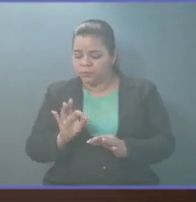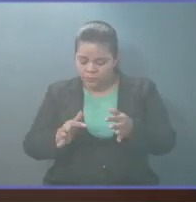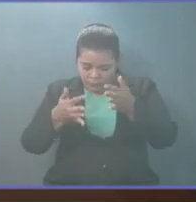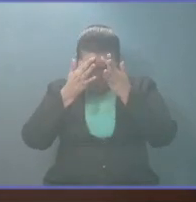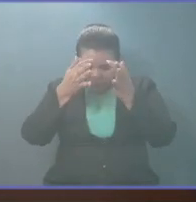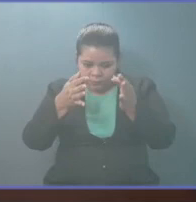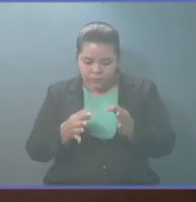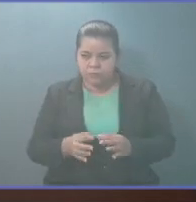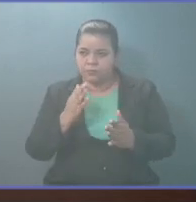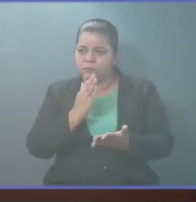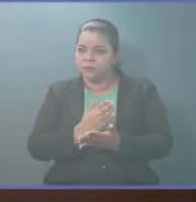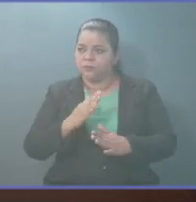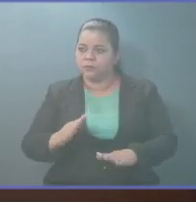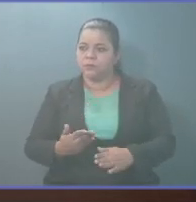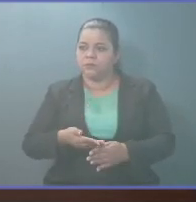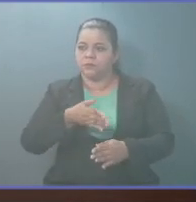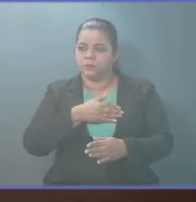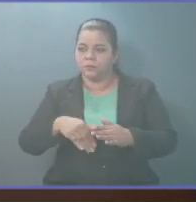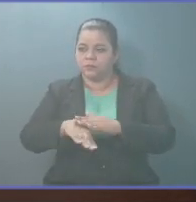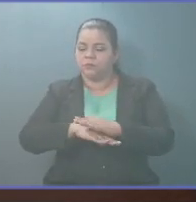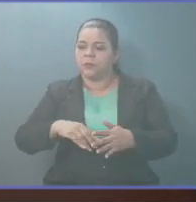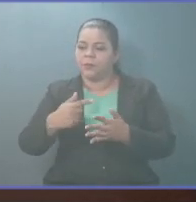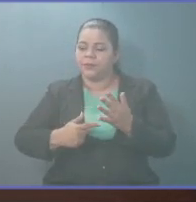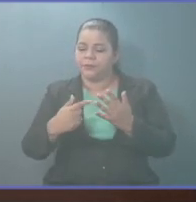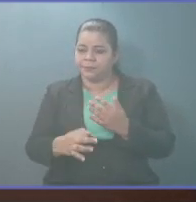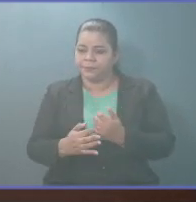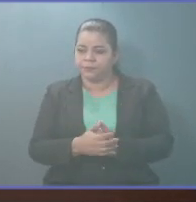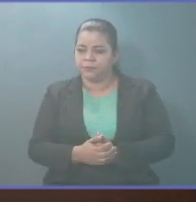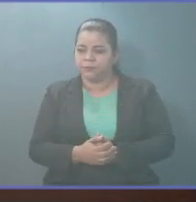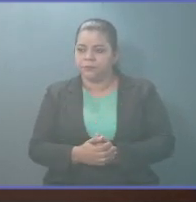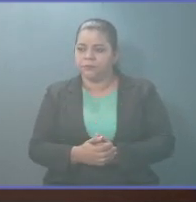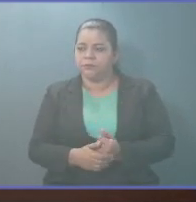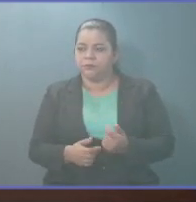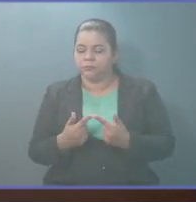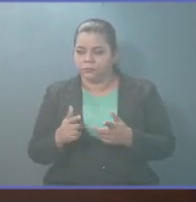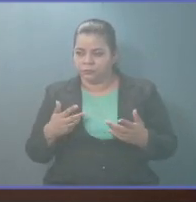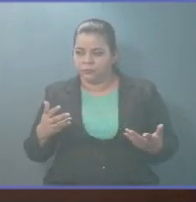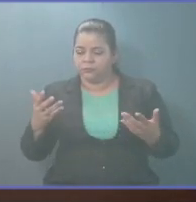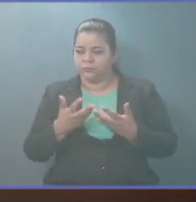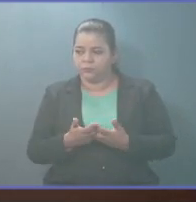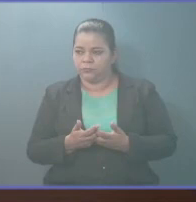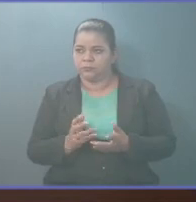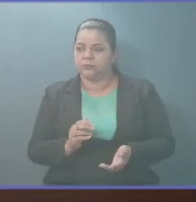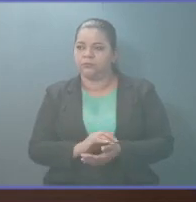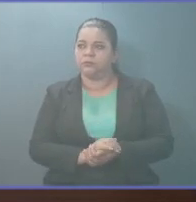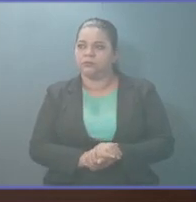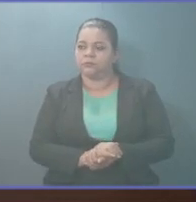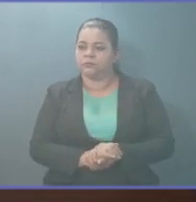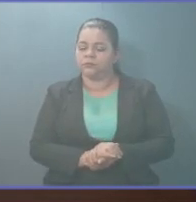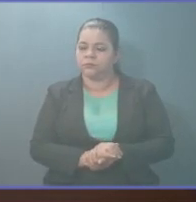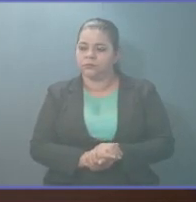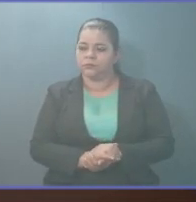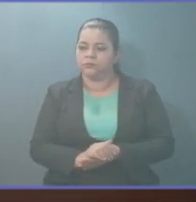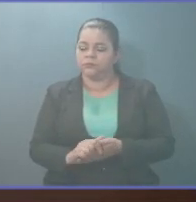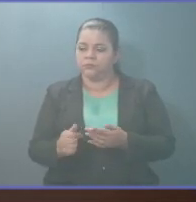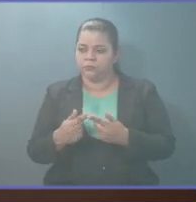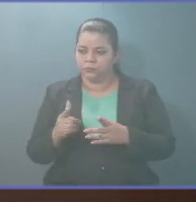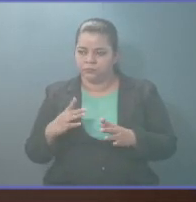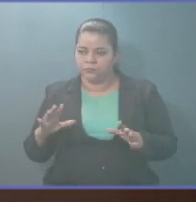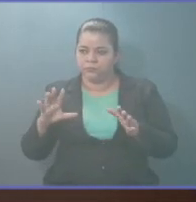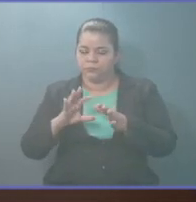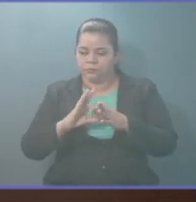necesario el aplicar esto que aquí ellos proponen, y si no, pues creo